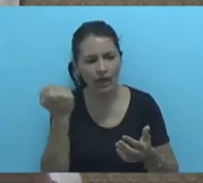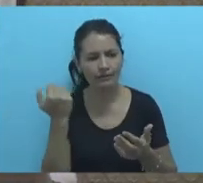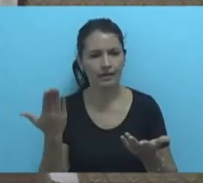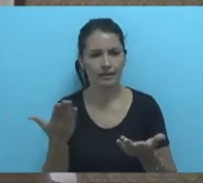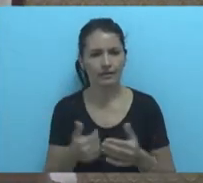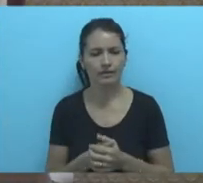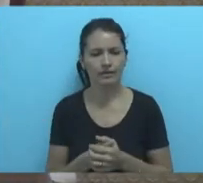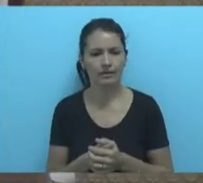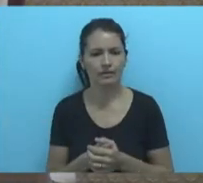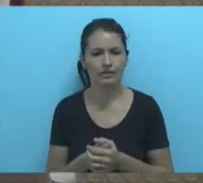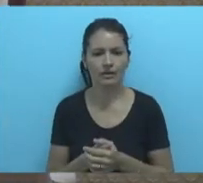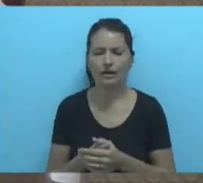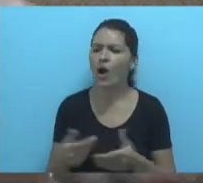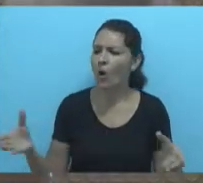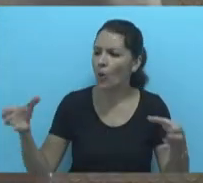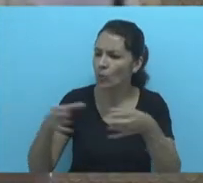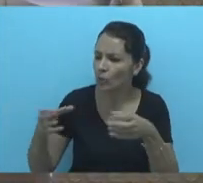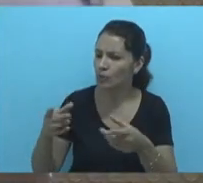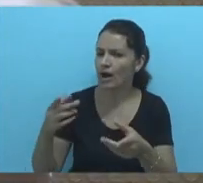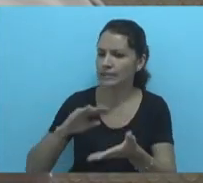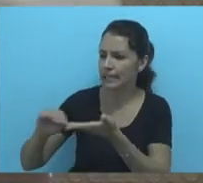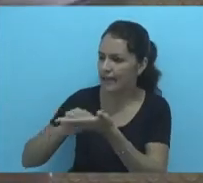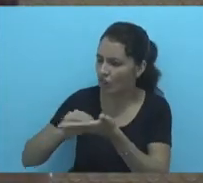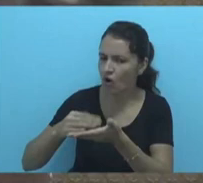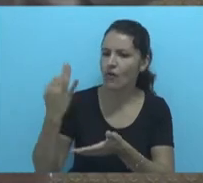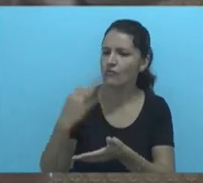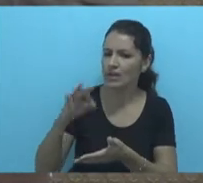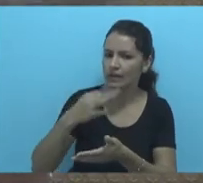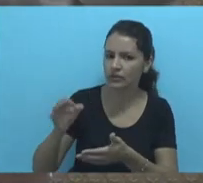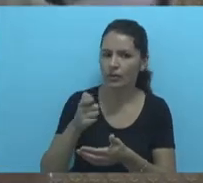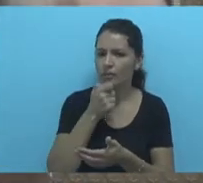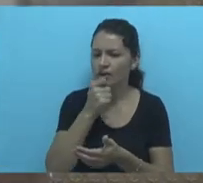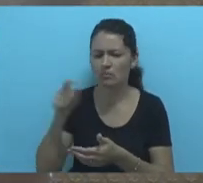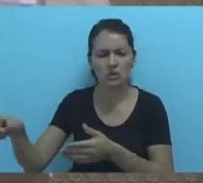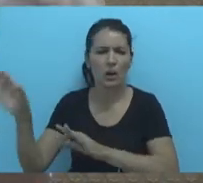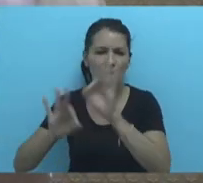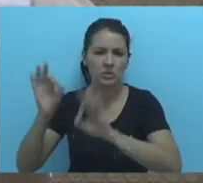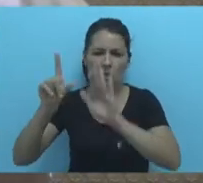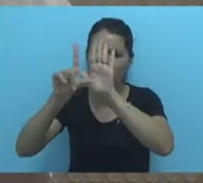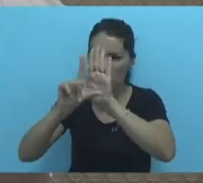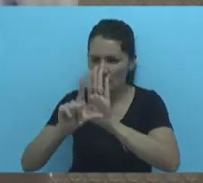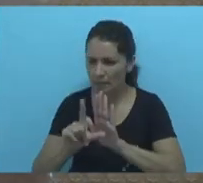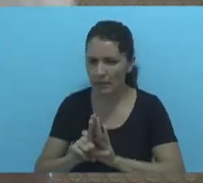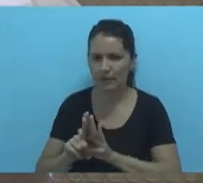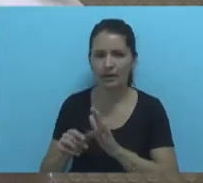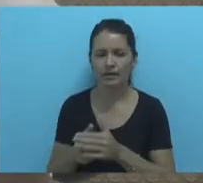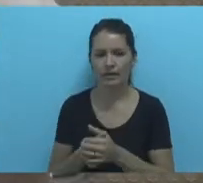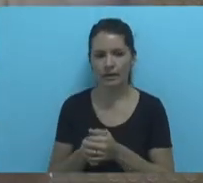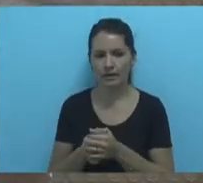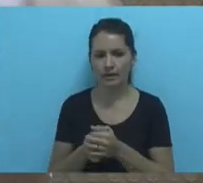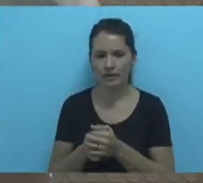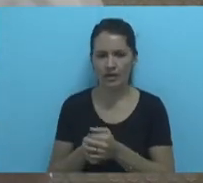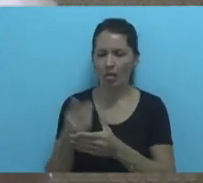Con los senadores nos debemos varios debates, entre otras cosas, cuando tiran todos los proyectos de ley votados por consenso durante años en esta